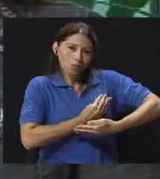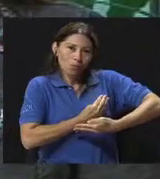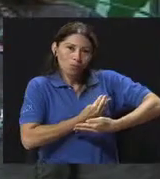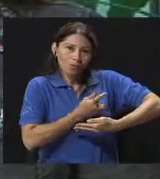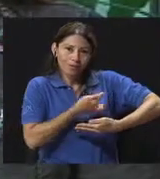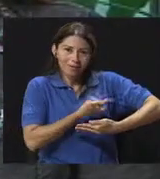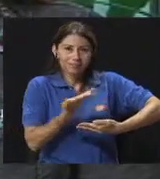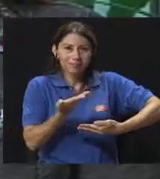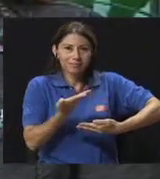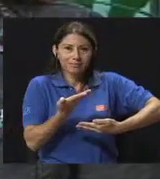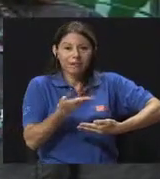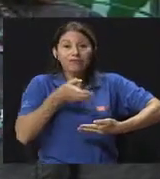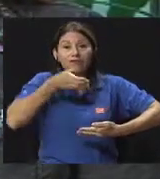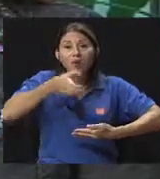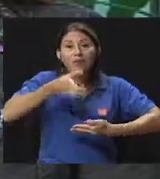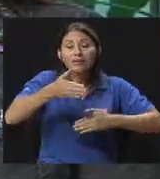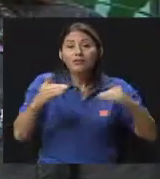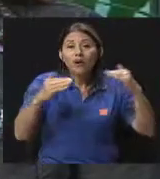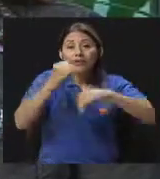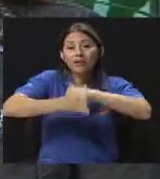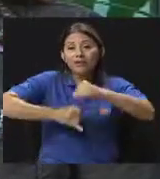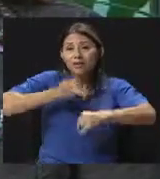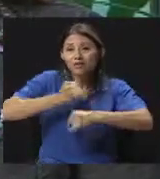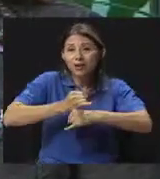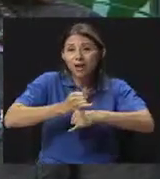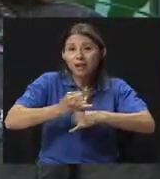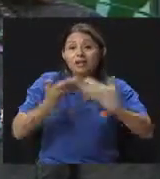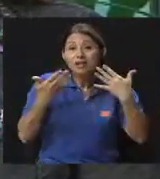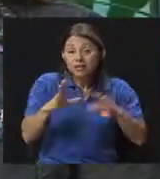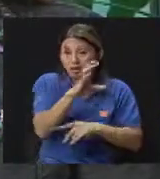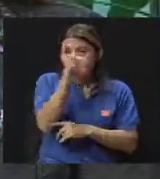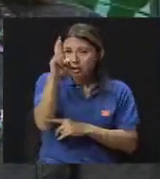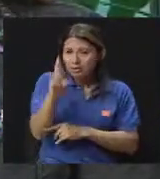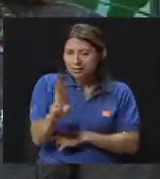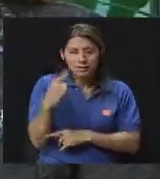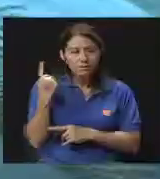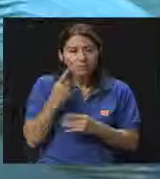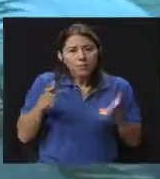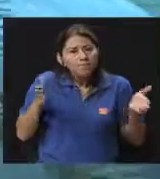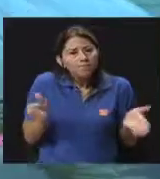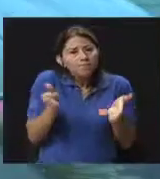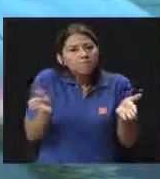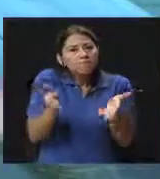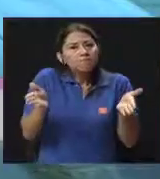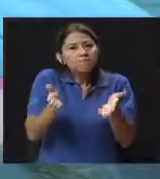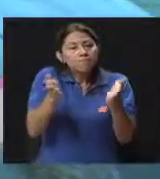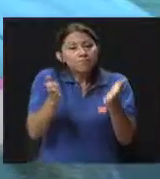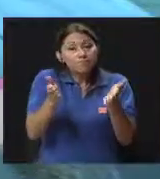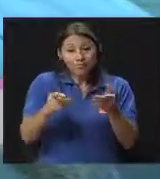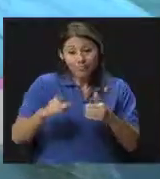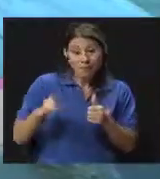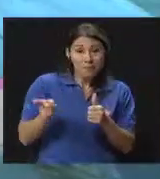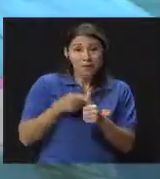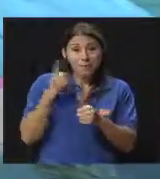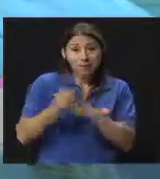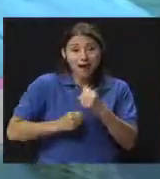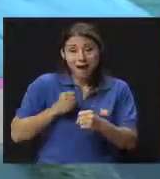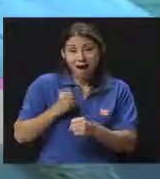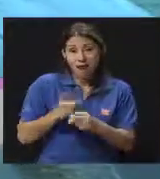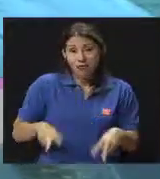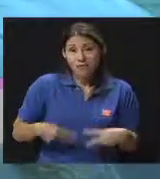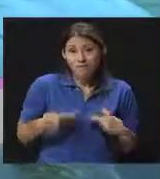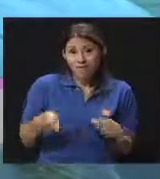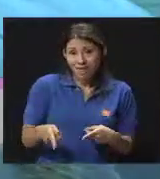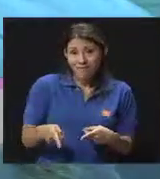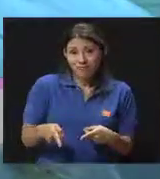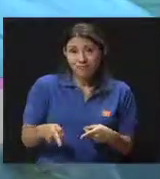la recomendación a nivel internacional y que Costa Rica estimula y fomenta es que la alimentación durante ese primer año de vida tiene que